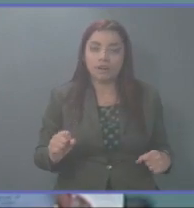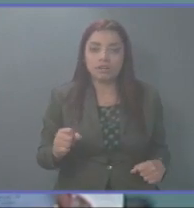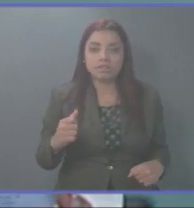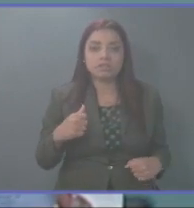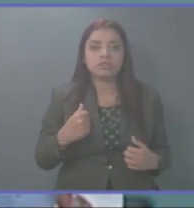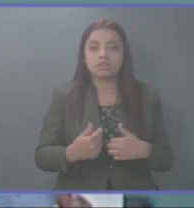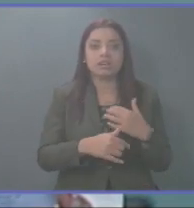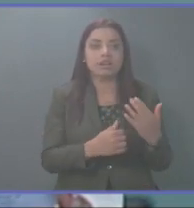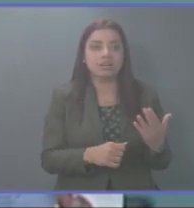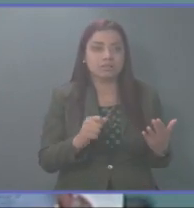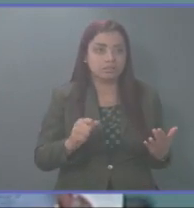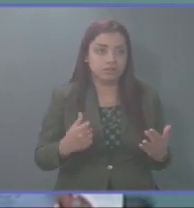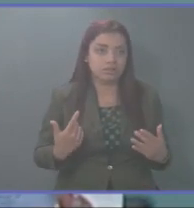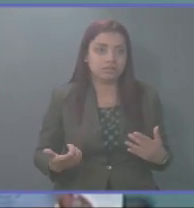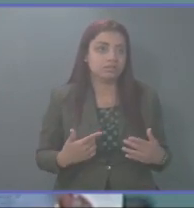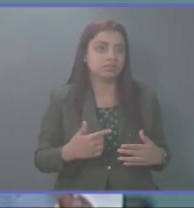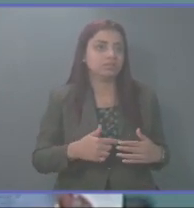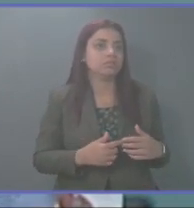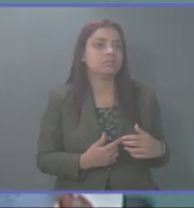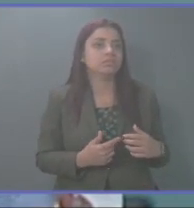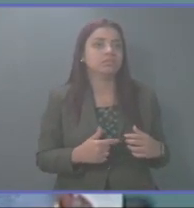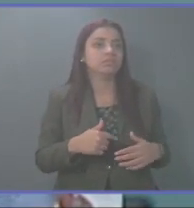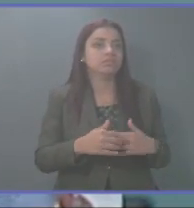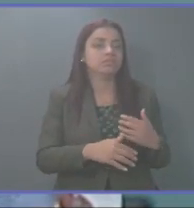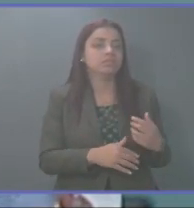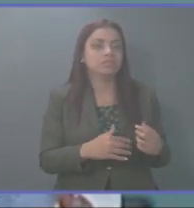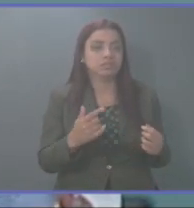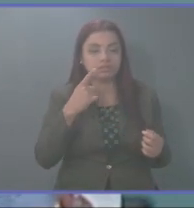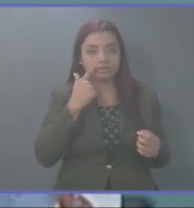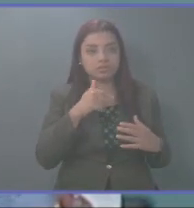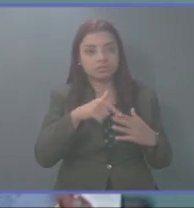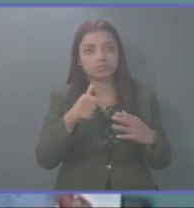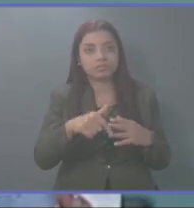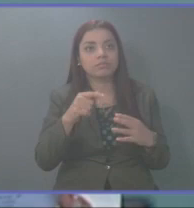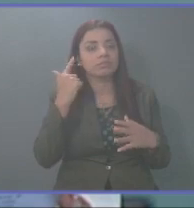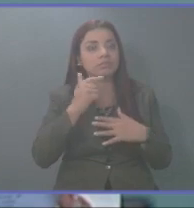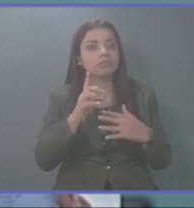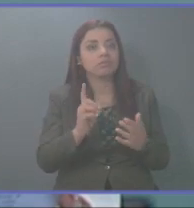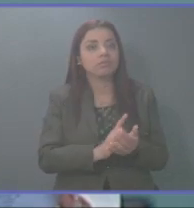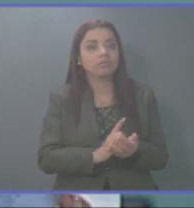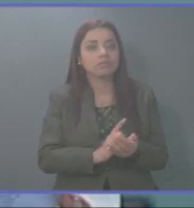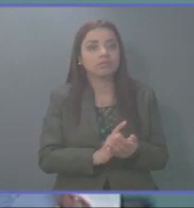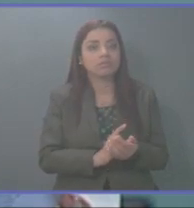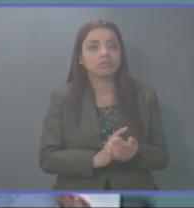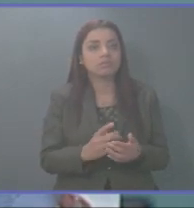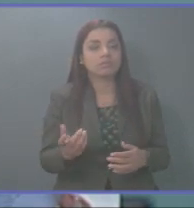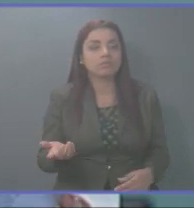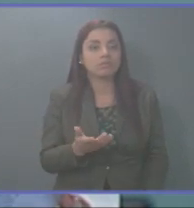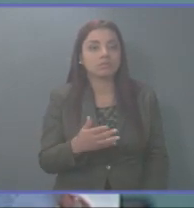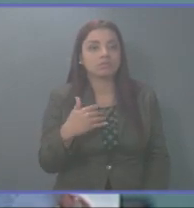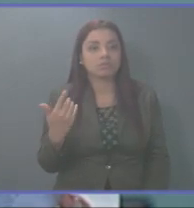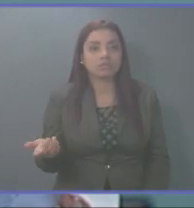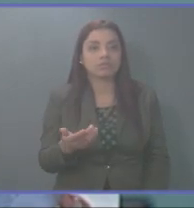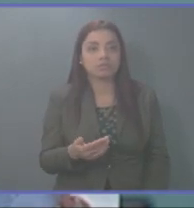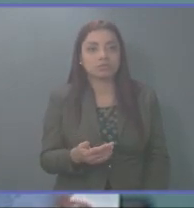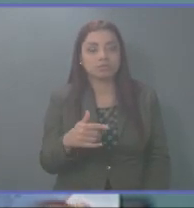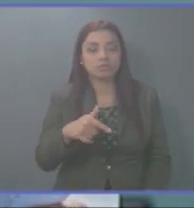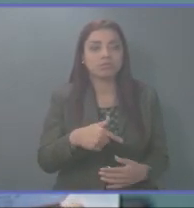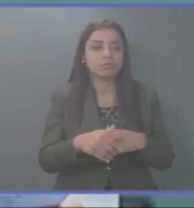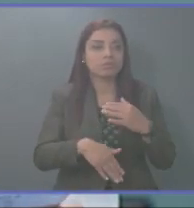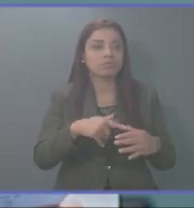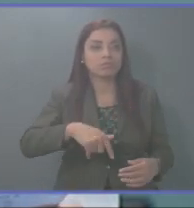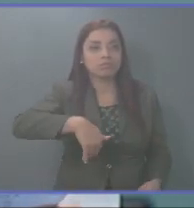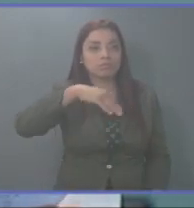al Parlamento Centroamericano, una papeleta con las candidaturas inscritas para diputaciones al Parlamento Centroamericano, idéntica a la del